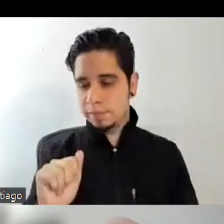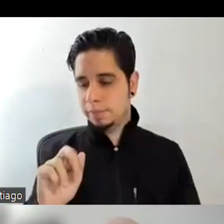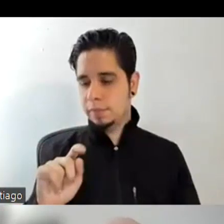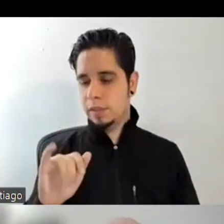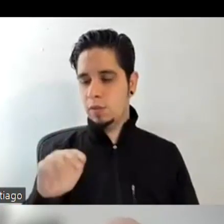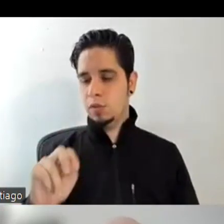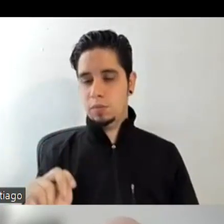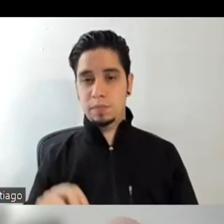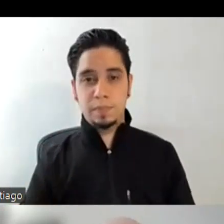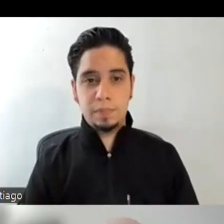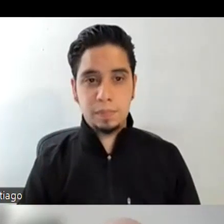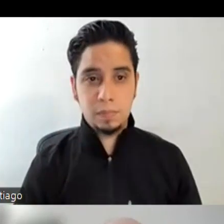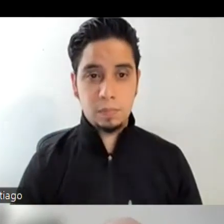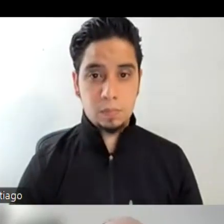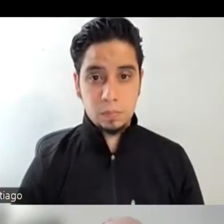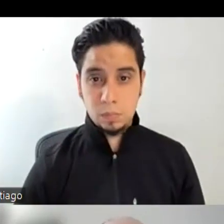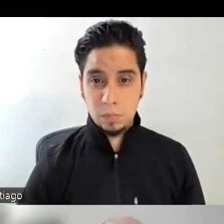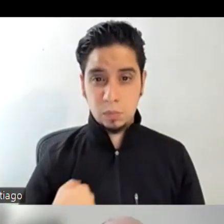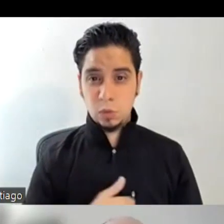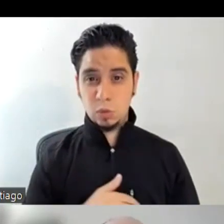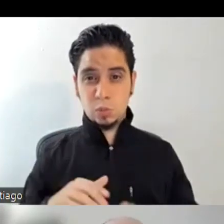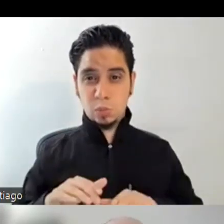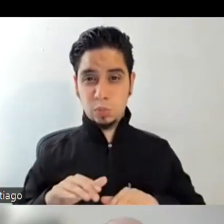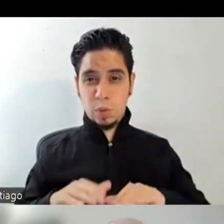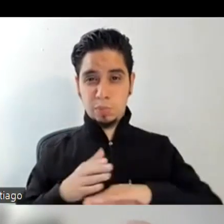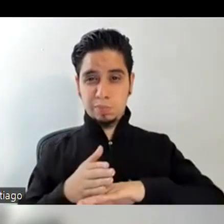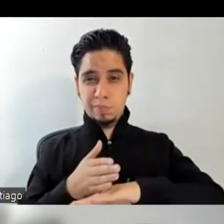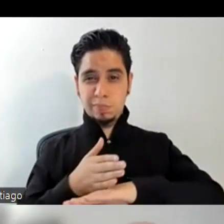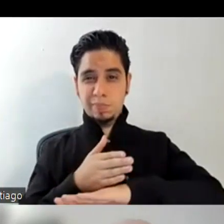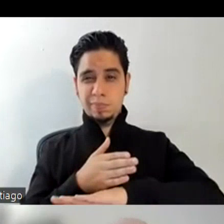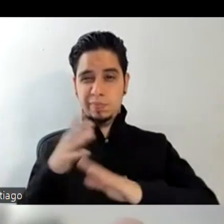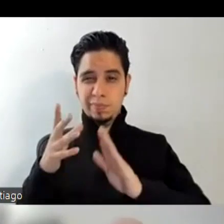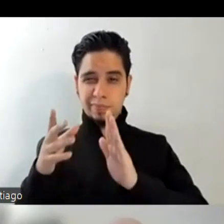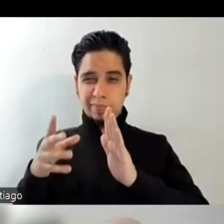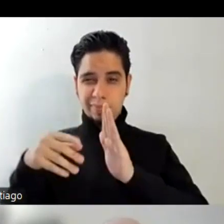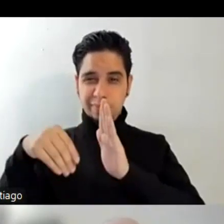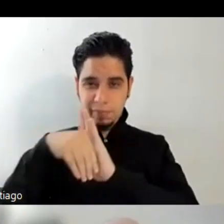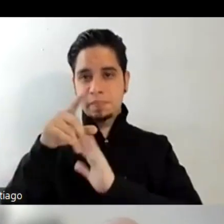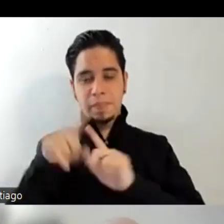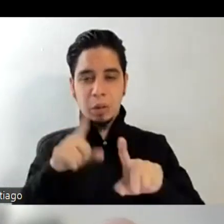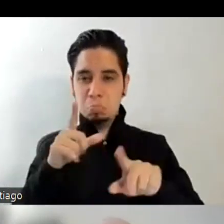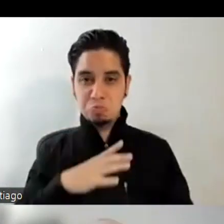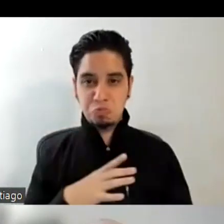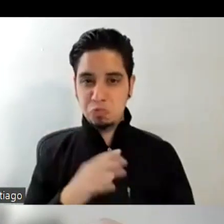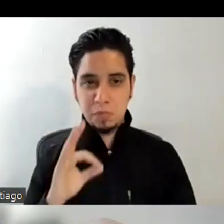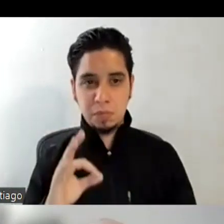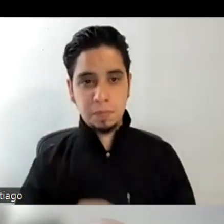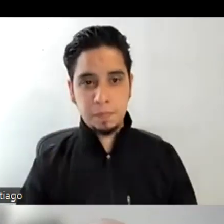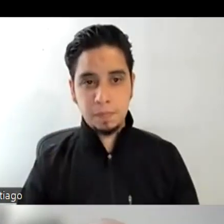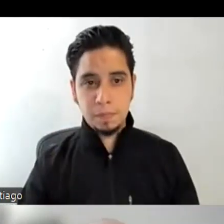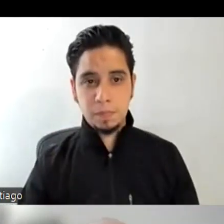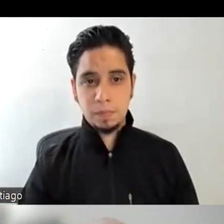Artefusión. Estamos poco a poco mejoramos, Javier. Poco a poco mejoramos. Pero sí, no, de hecho, fíjate que